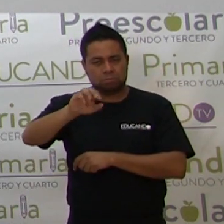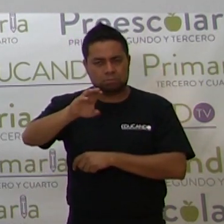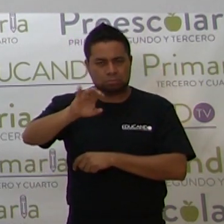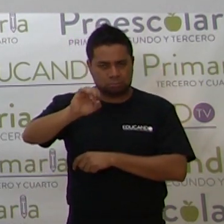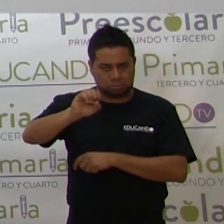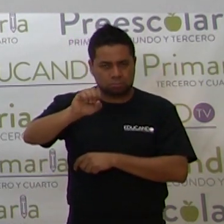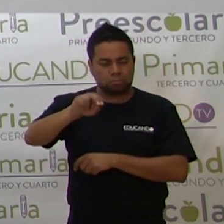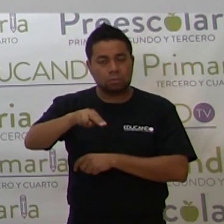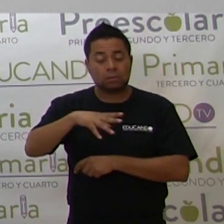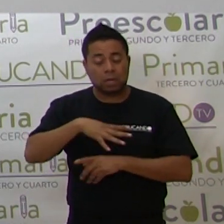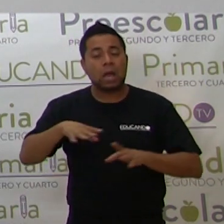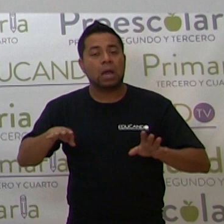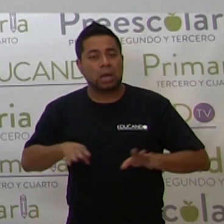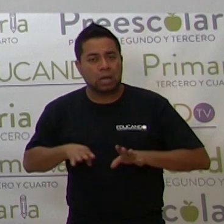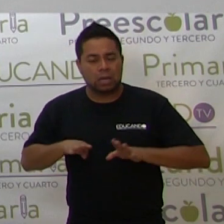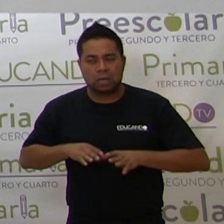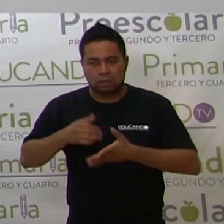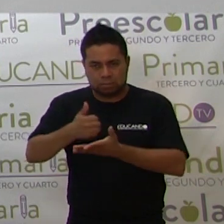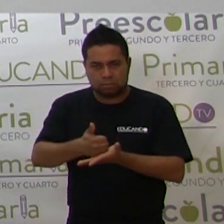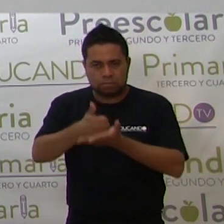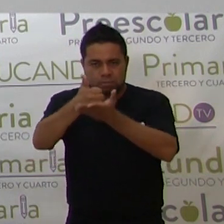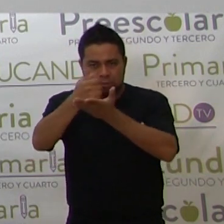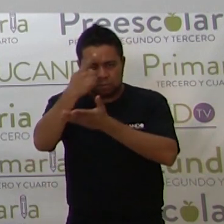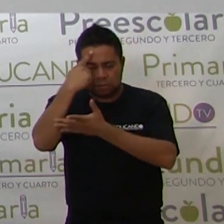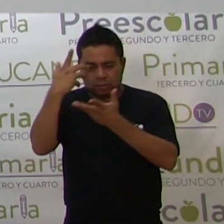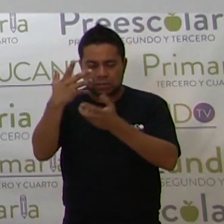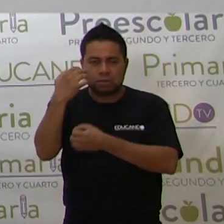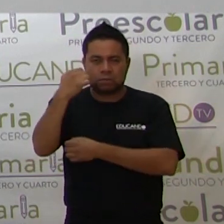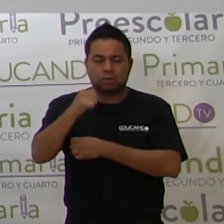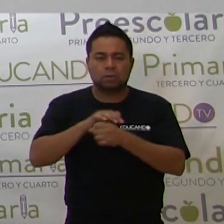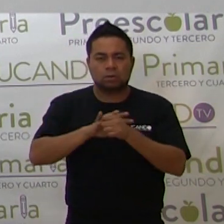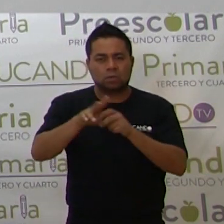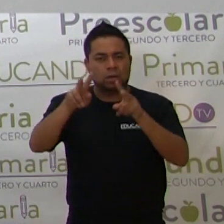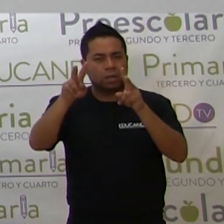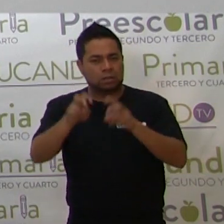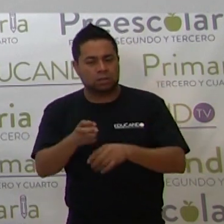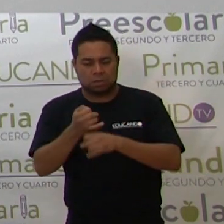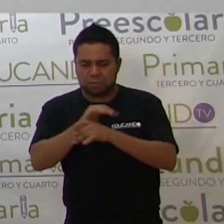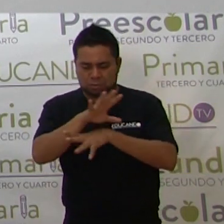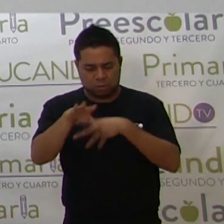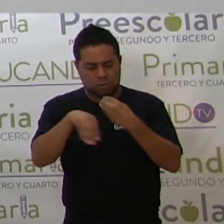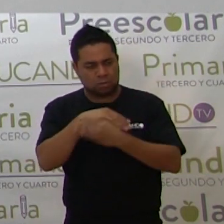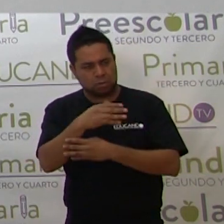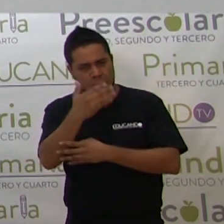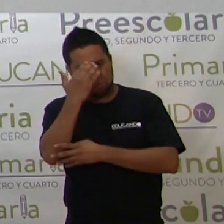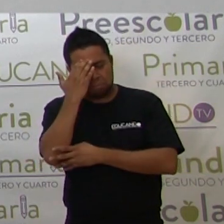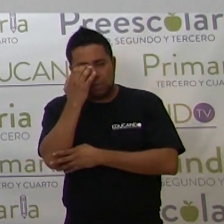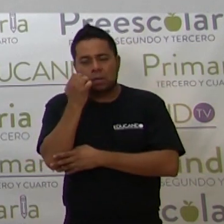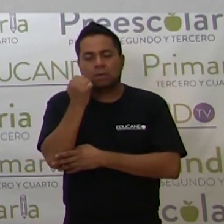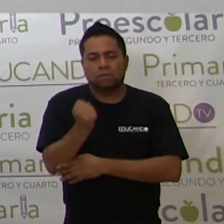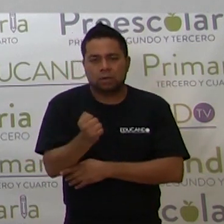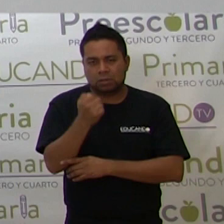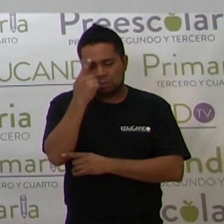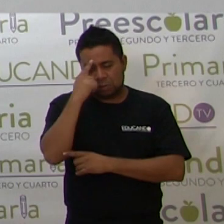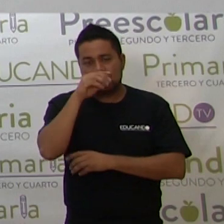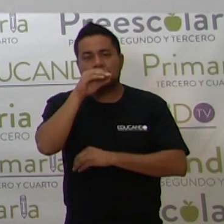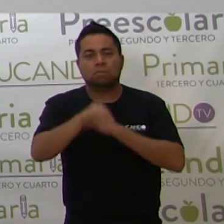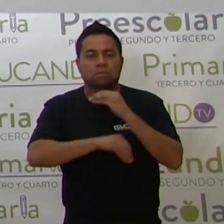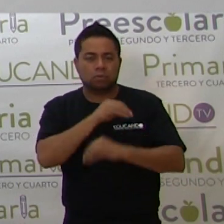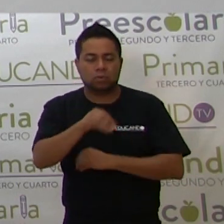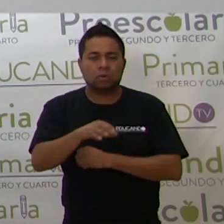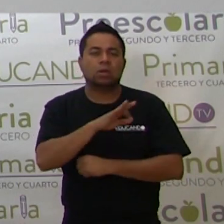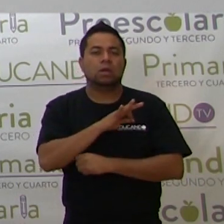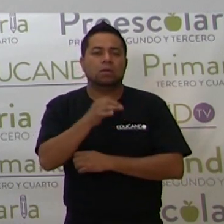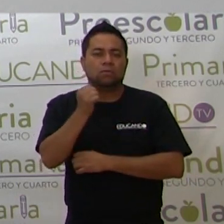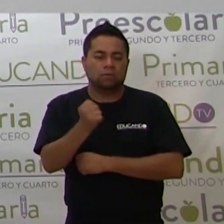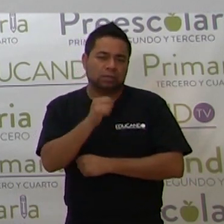algunas características que te van a ayudar a fortalecer este contenido y esta información y aquí poder estructurarla y reforzarla